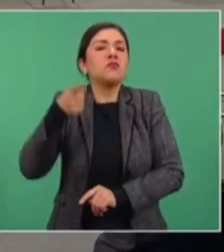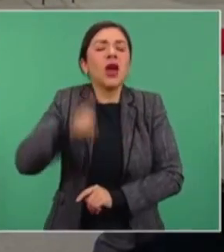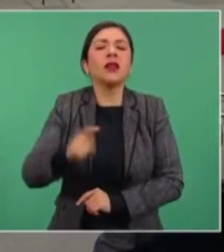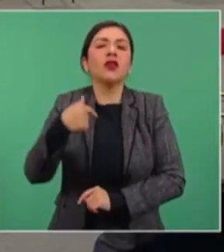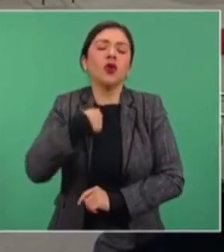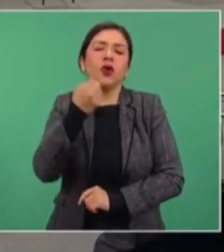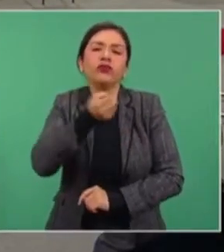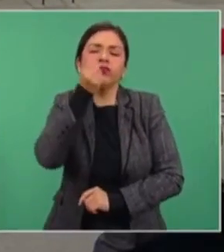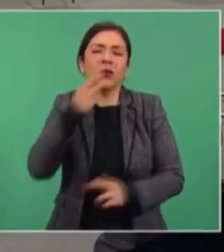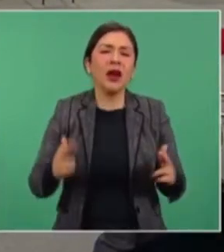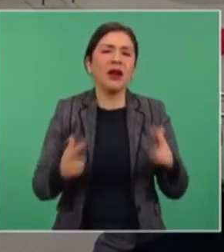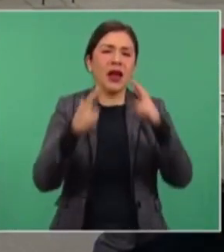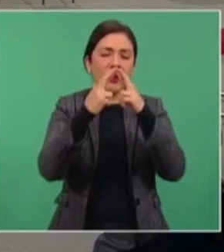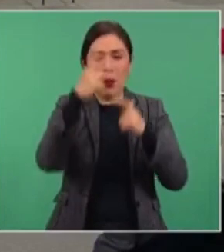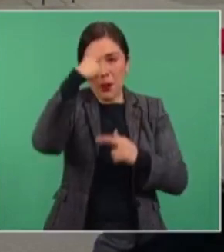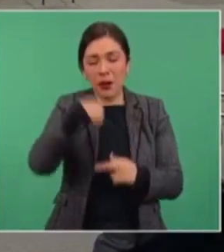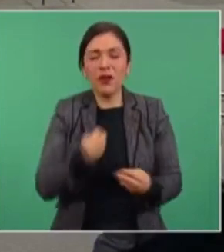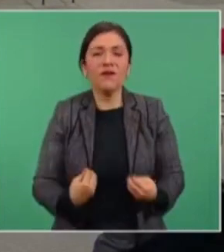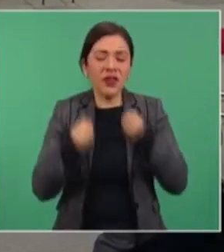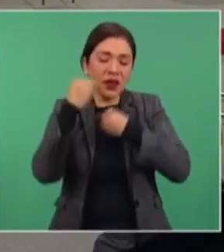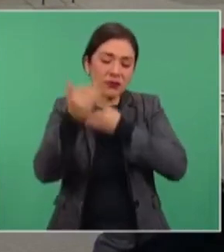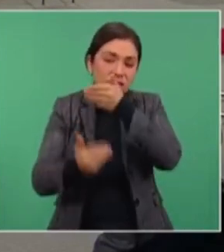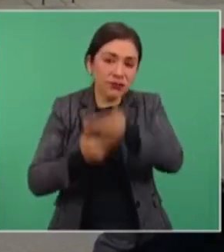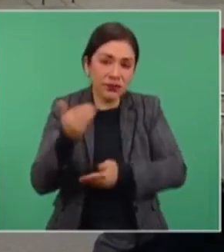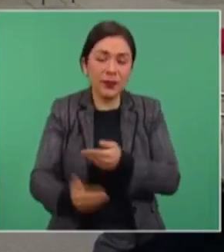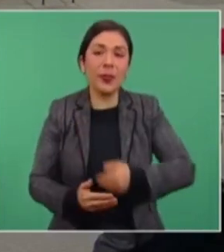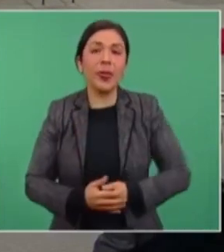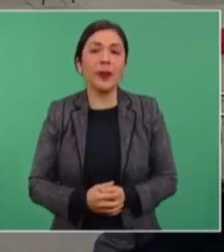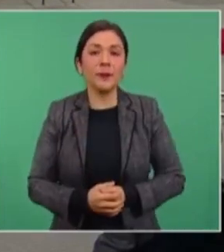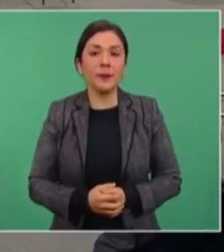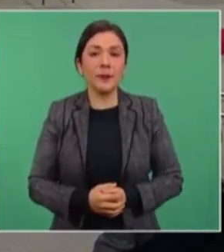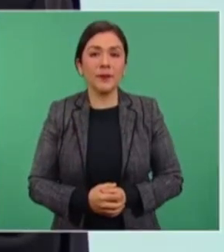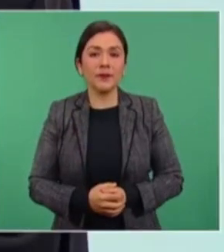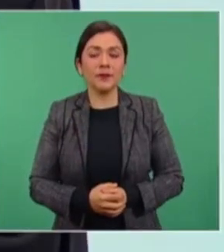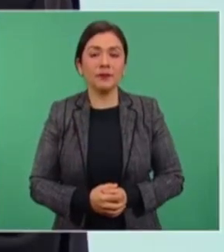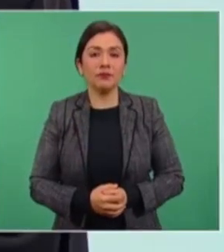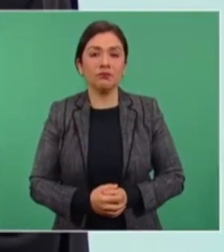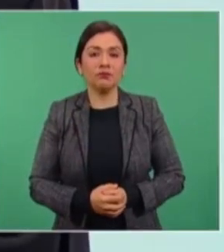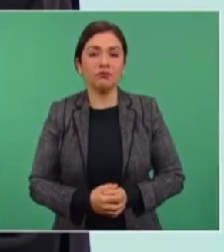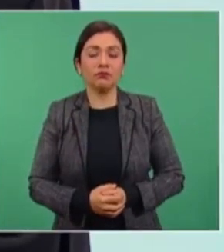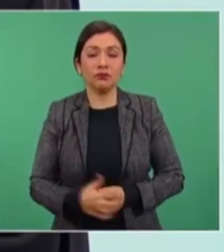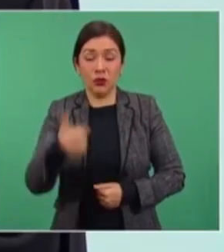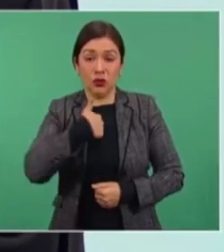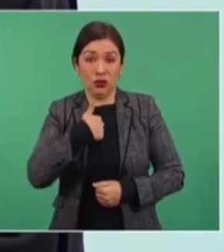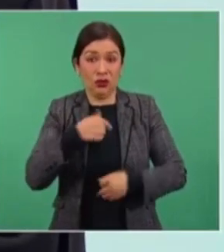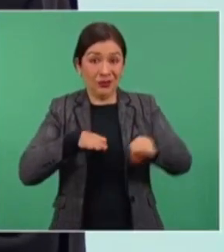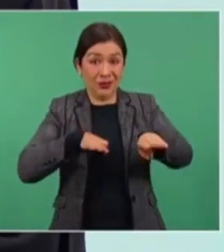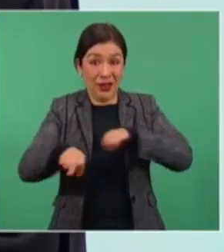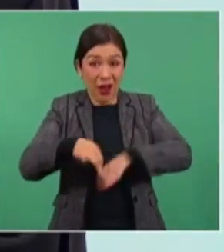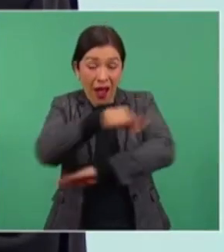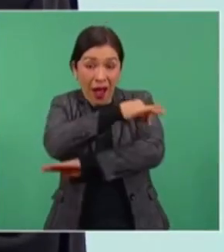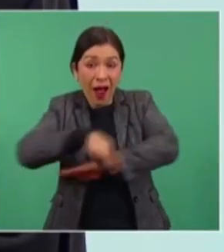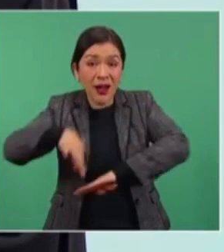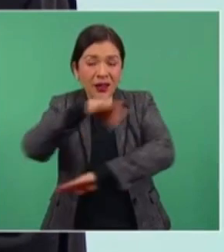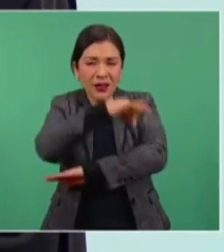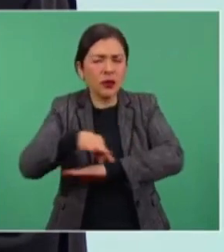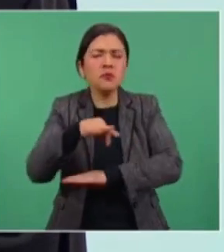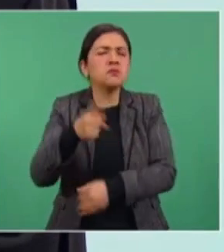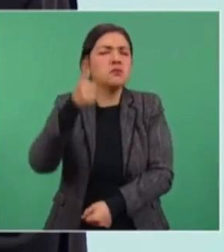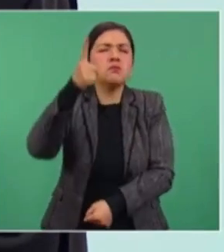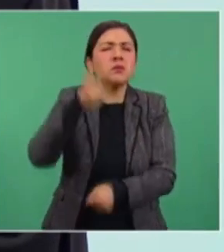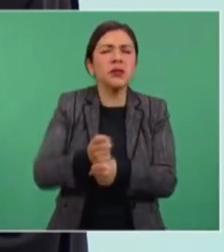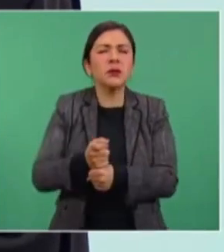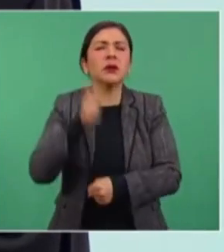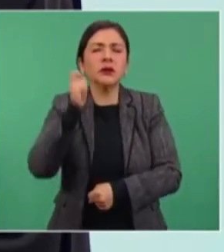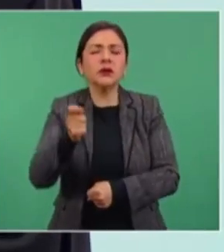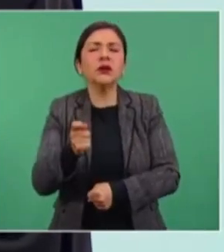religioso benedictino y presbítero. Mi actividad como arquitecto ha sido principalmente